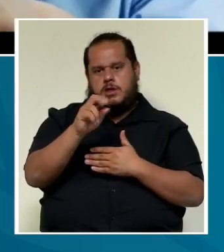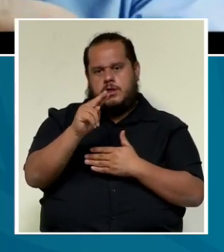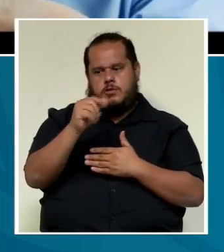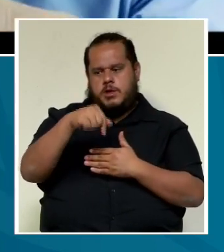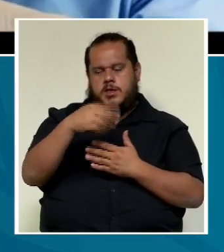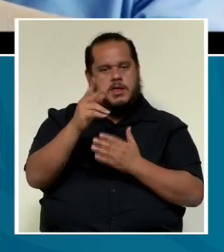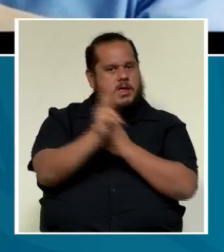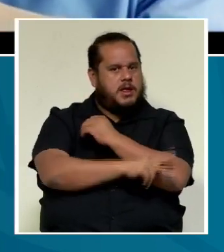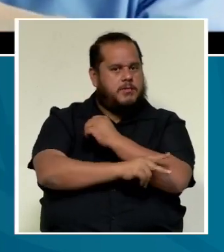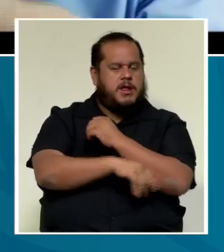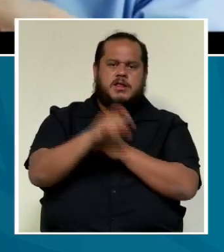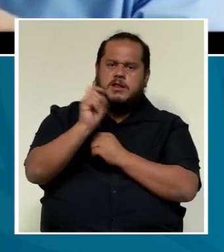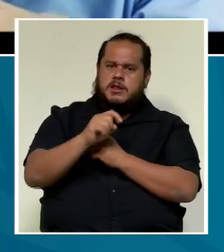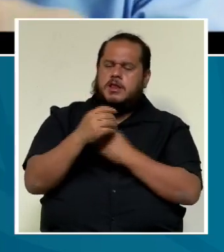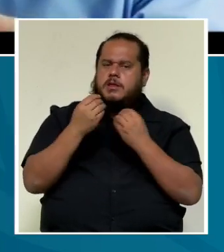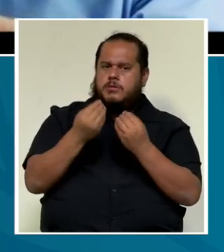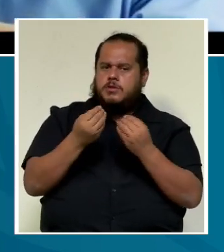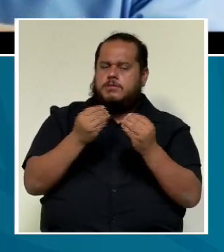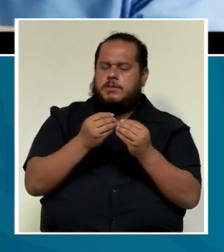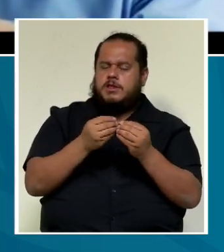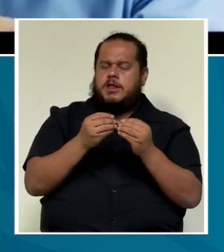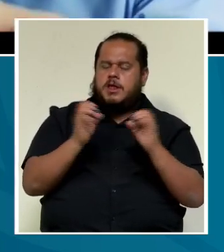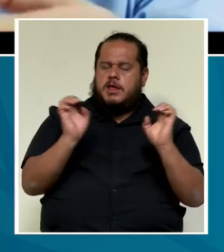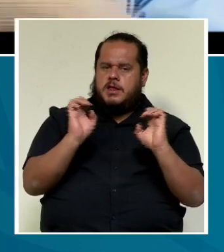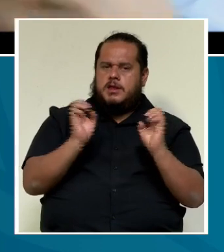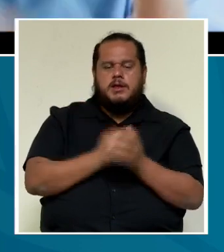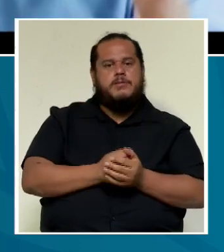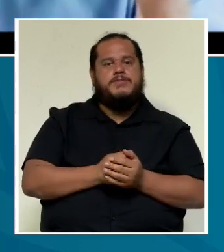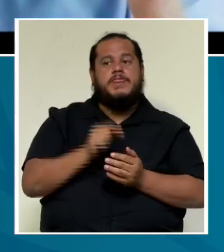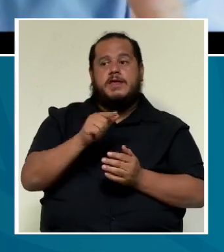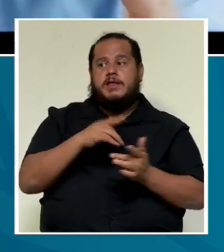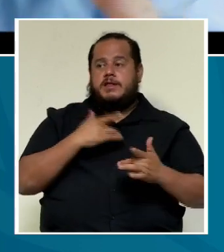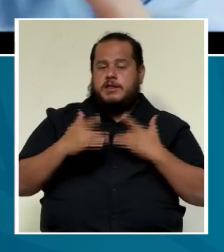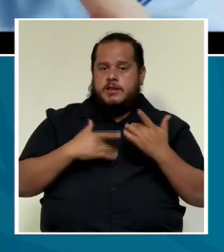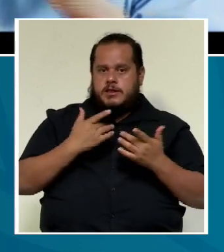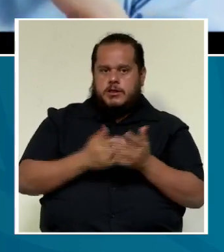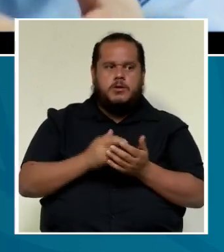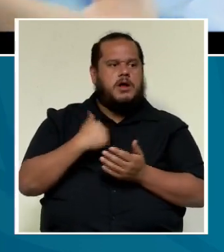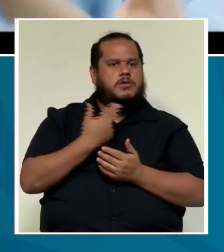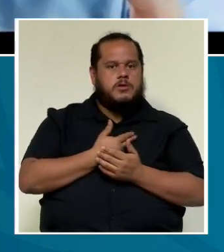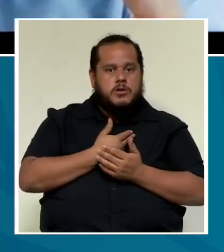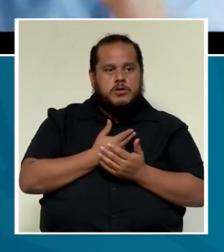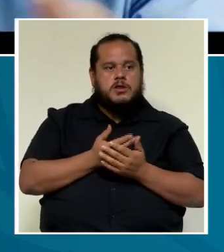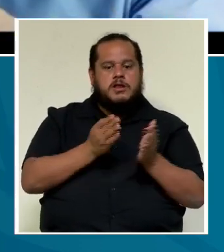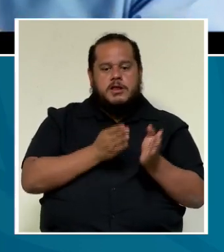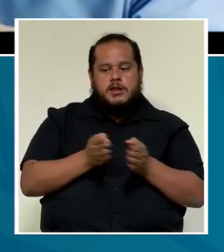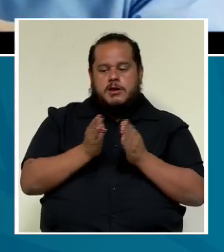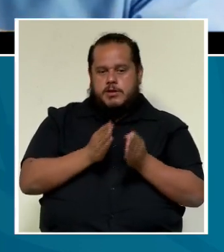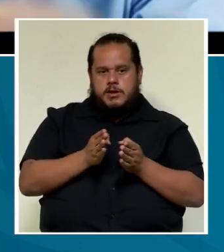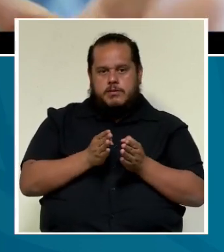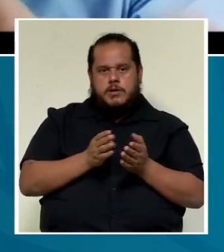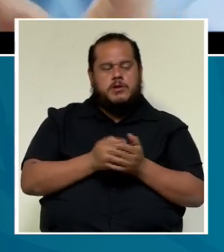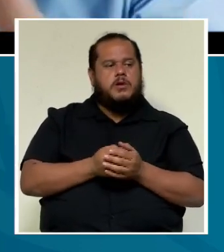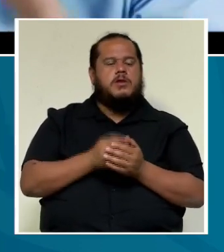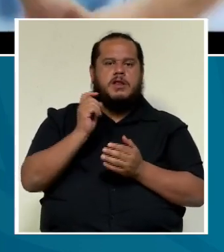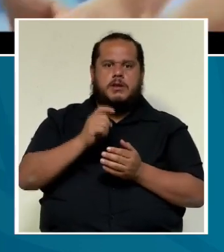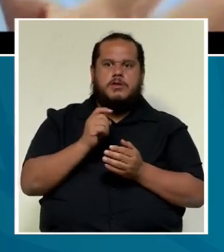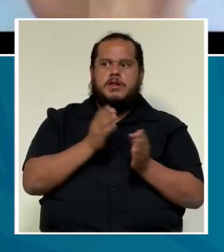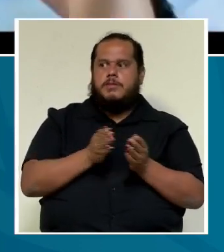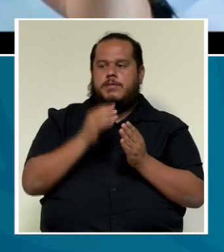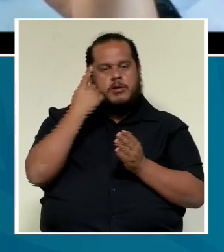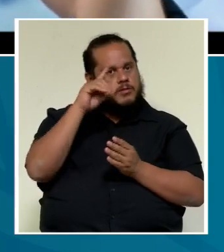que estarían requiriendo de mucha más energía renovable. En ese sentido, pues a nosotros desde la planificación nos compete estar preparados